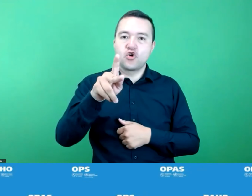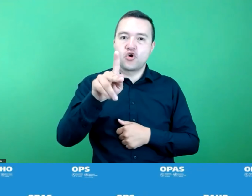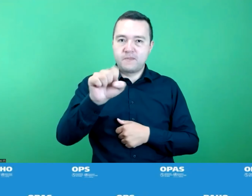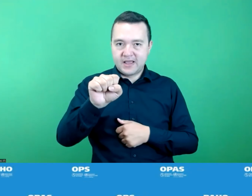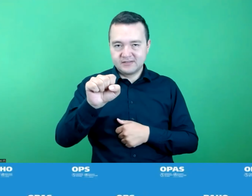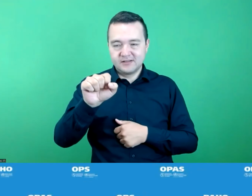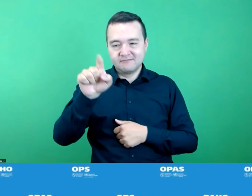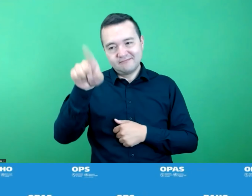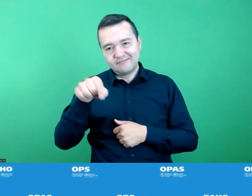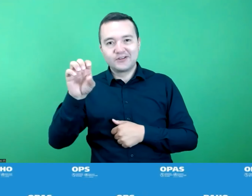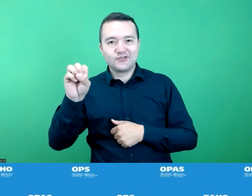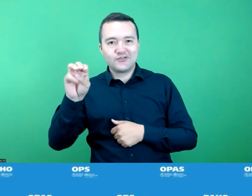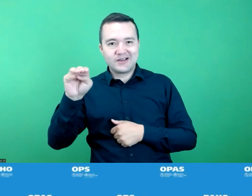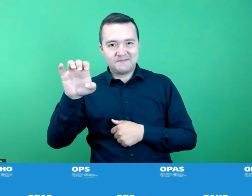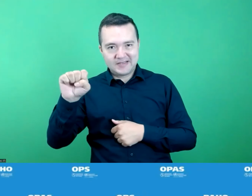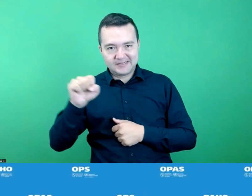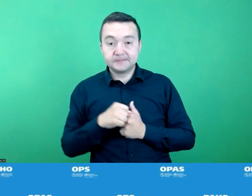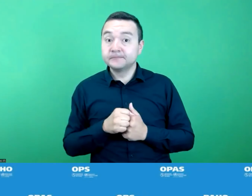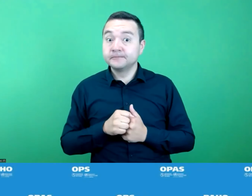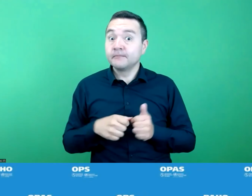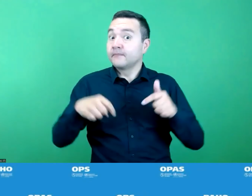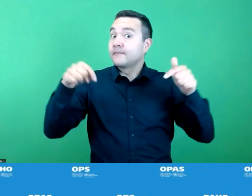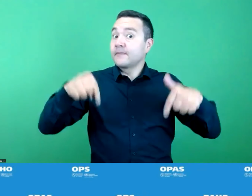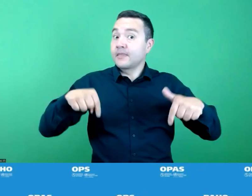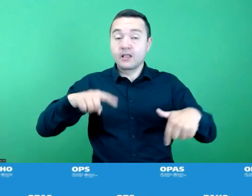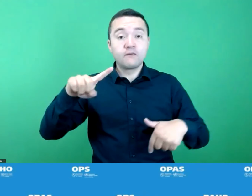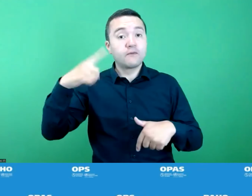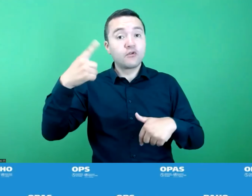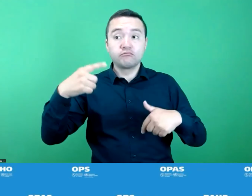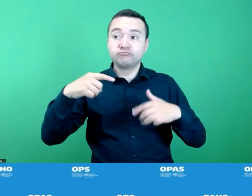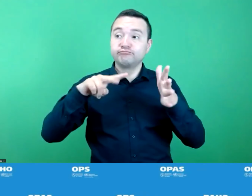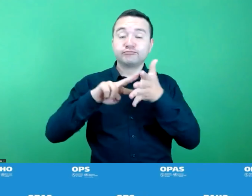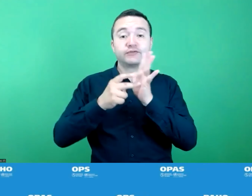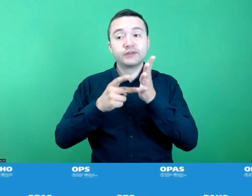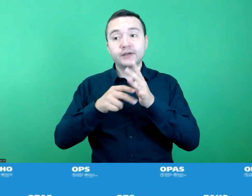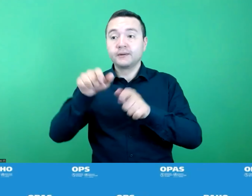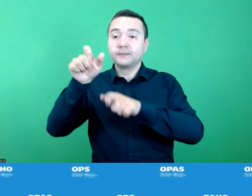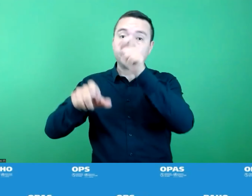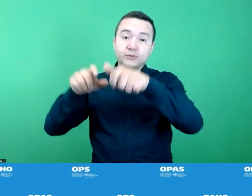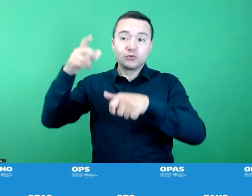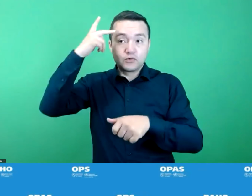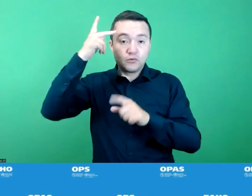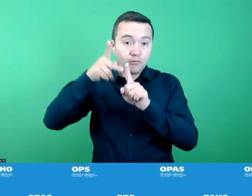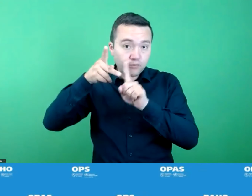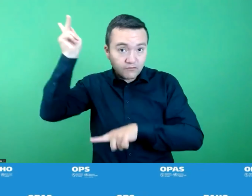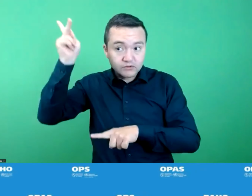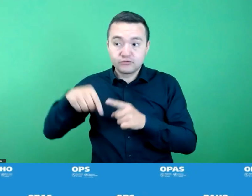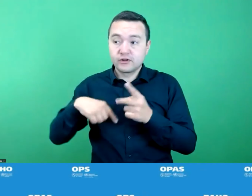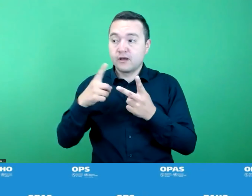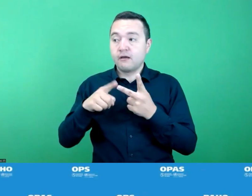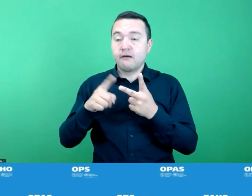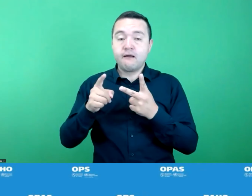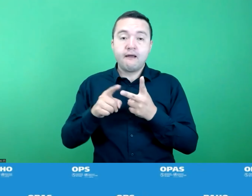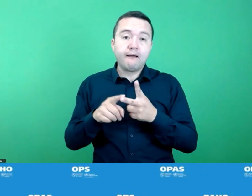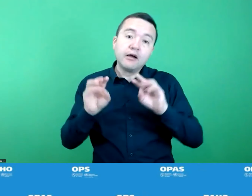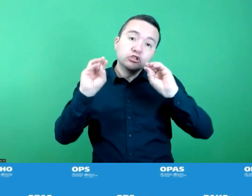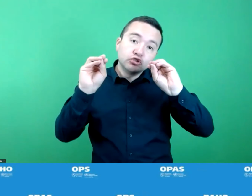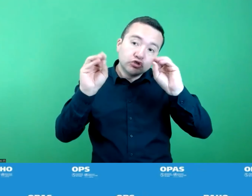estamos reunidos no solo como pacientes profesionales, como docentes,